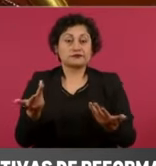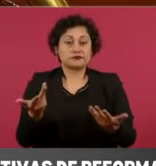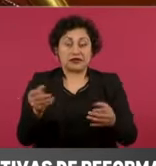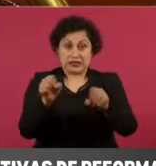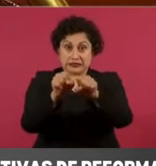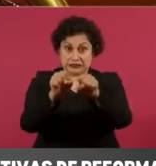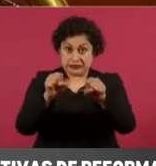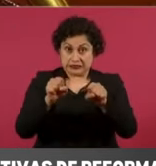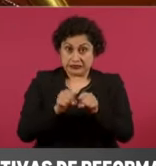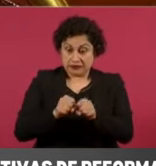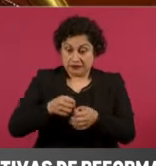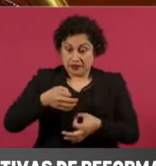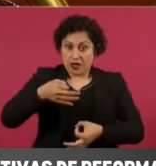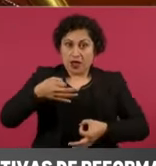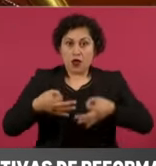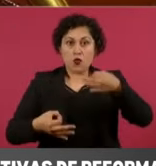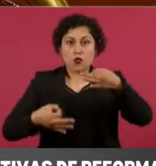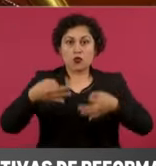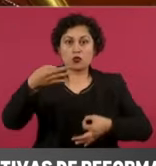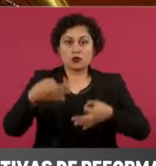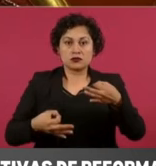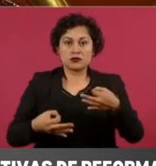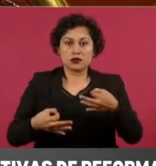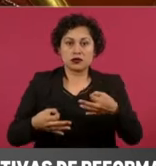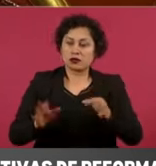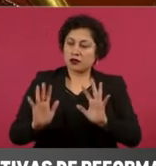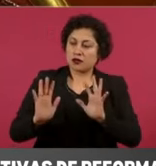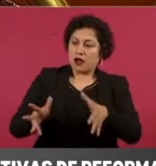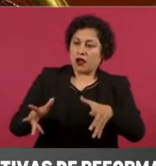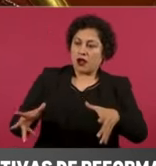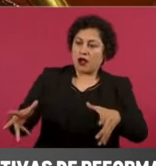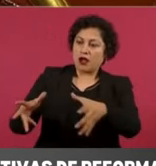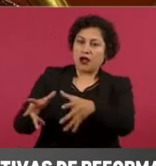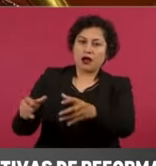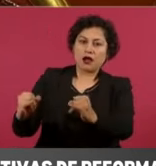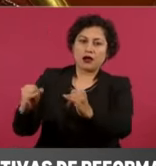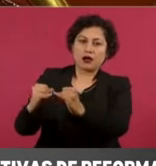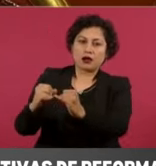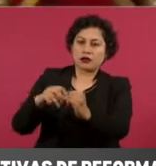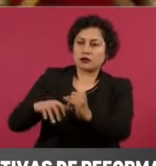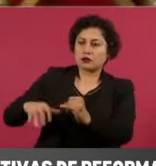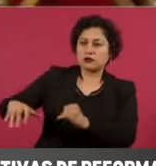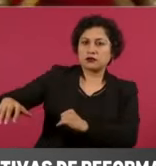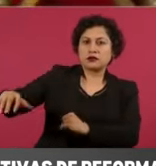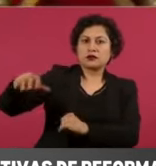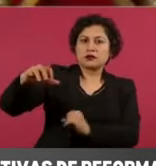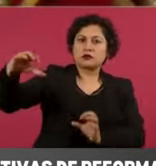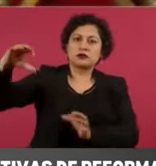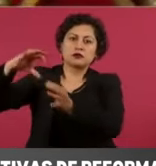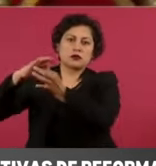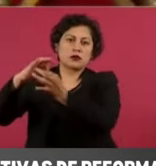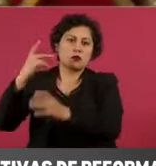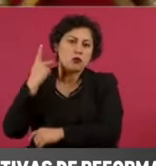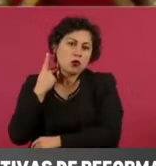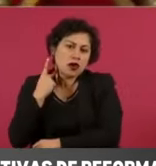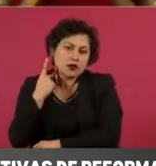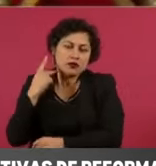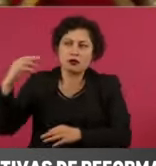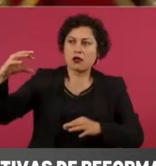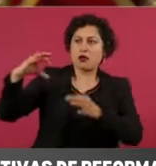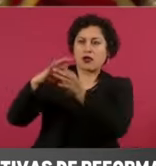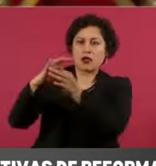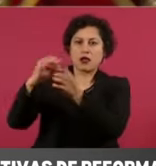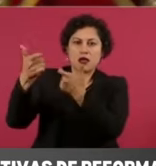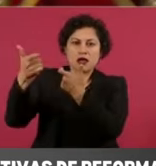puede seguir siendo un conjunto de instituciones al servicio de intereses políticos y económicos. Por